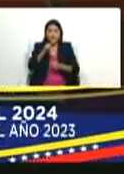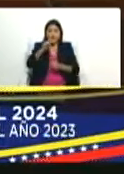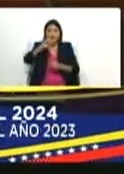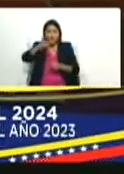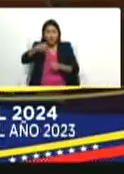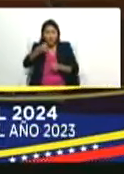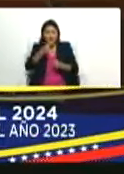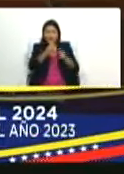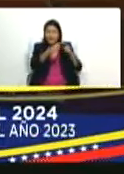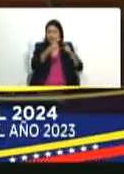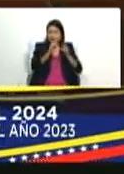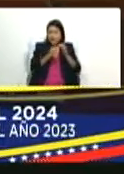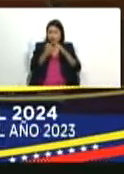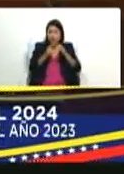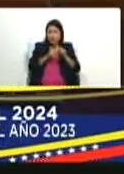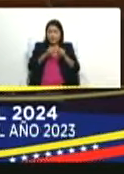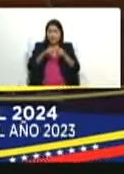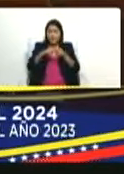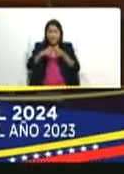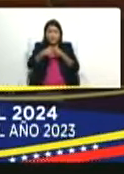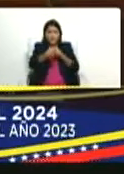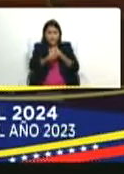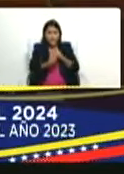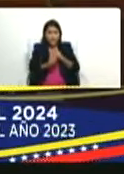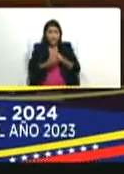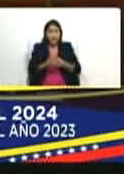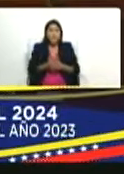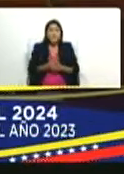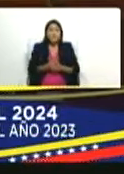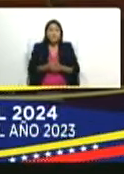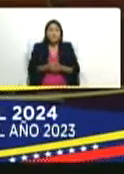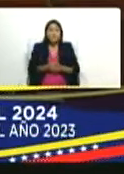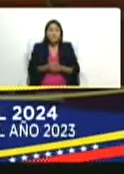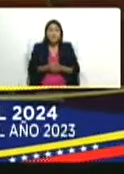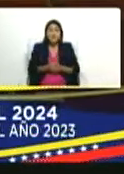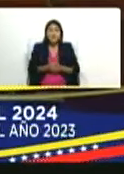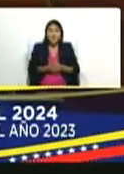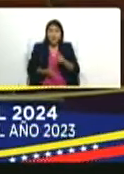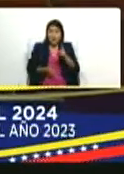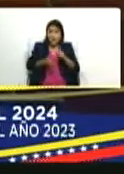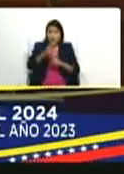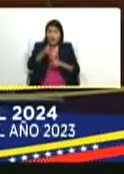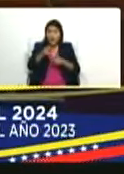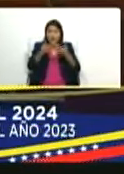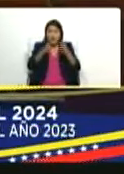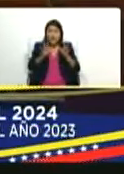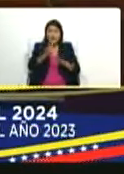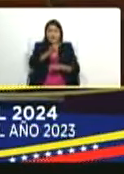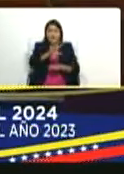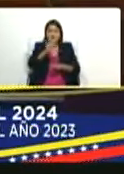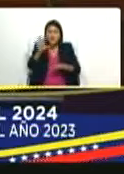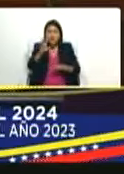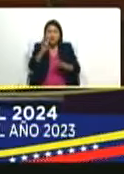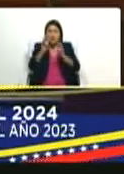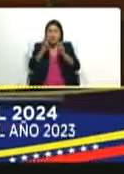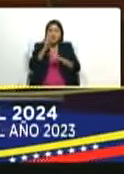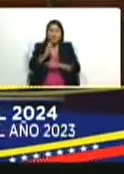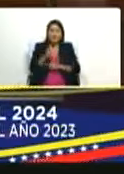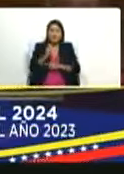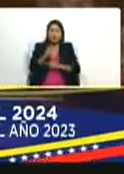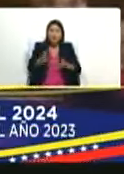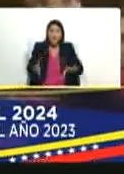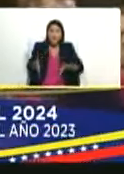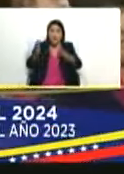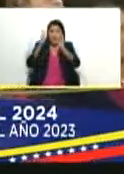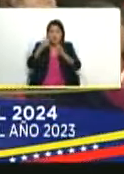trabajo que lleva a cabo la Dirección Ejecutiva de la Magistratura, se logró la inauguración de 25 nuevos tribunales, así como 11